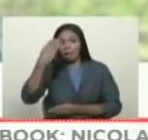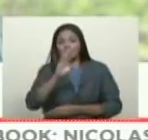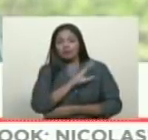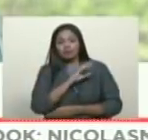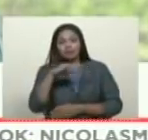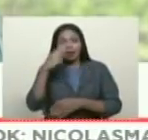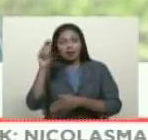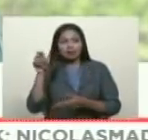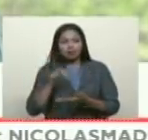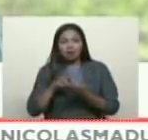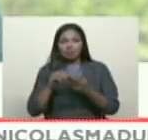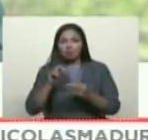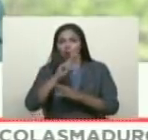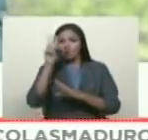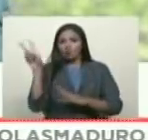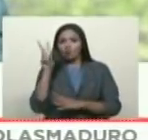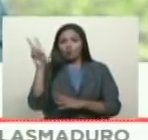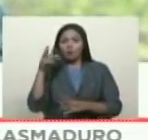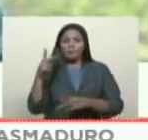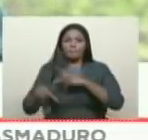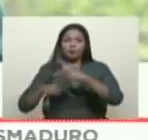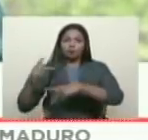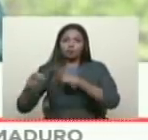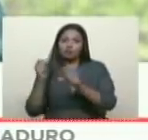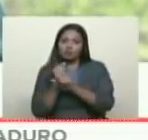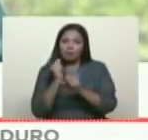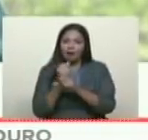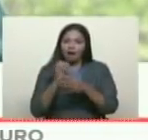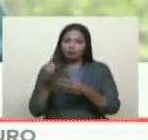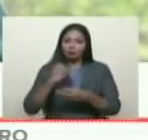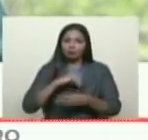Bolivariana. Toda Venezuela produciendo, trabajando,